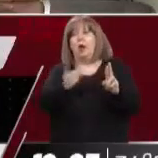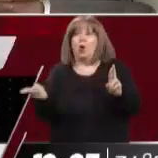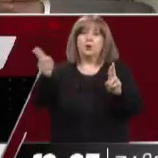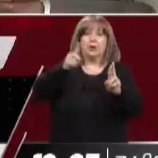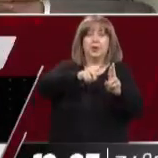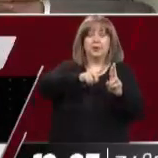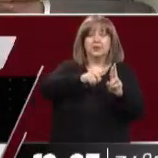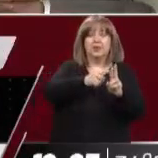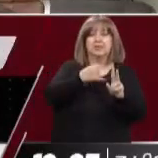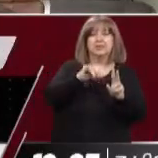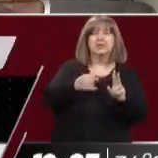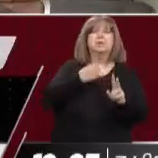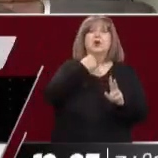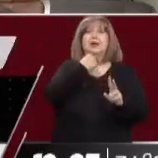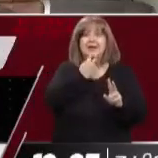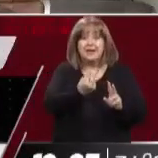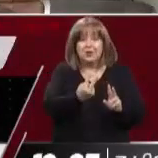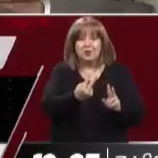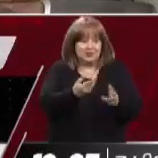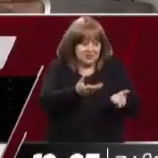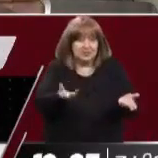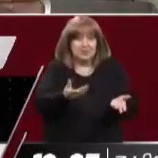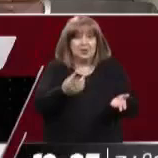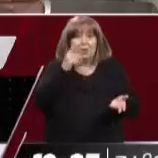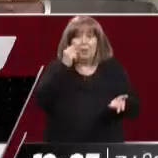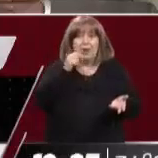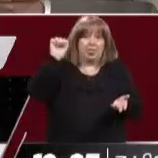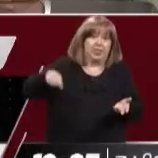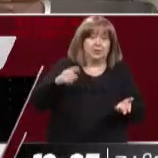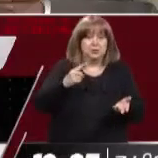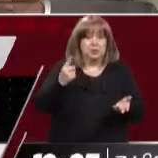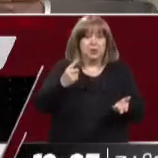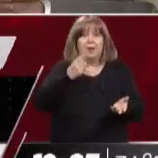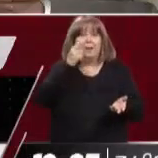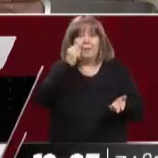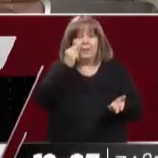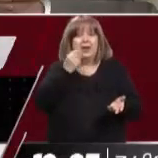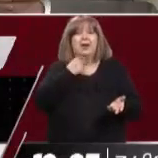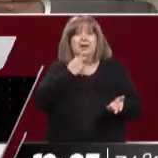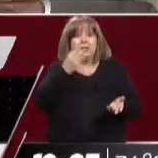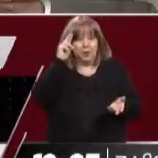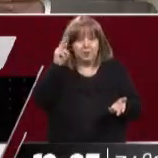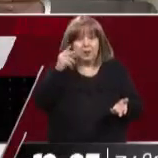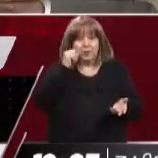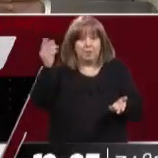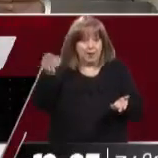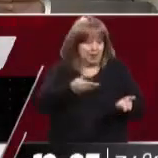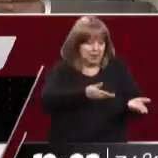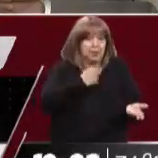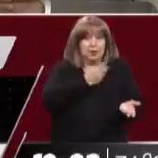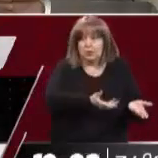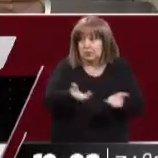volvió a acercar, pero tienen hijos de por medio, a veces las amenazan. Digo, hay que estudiar, analizar todo el contexto en el cual